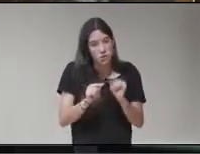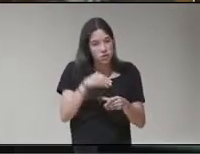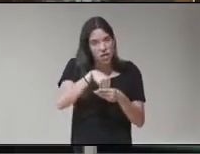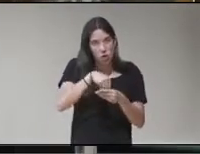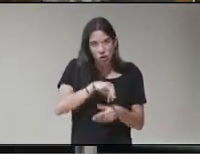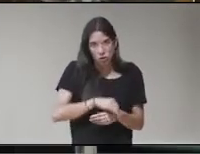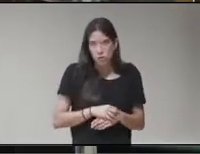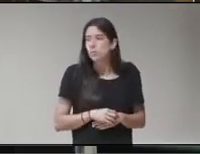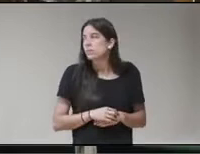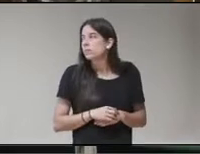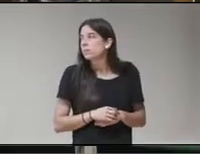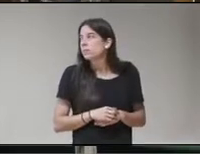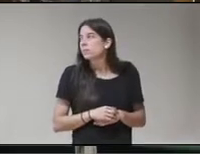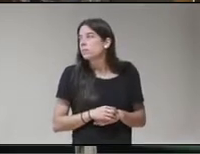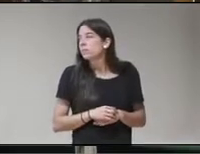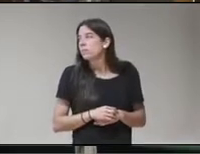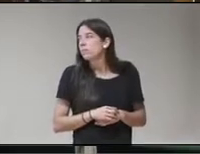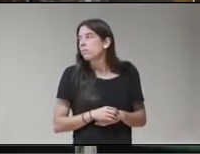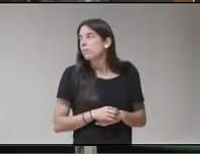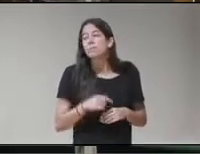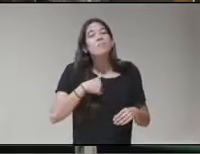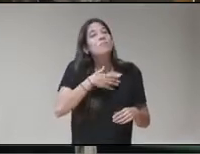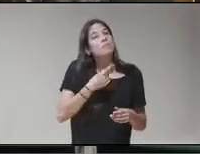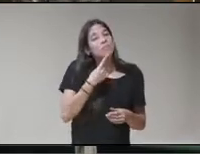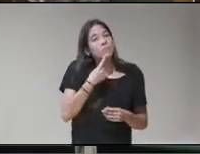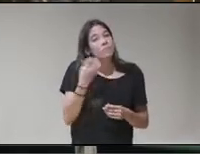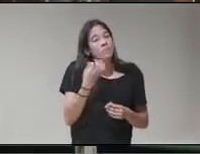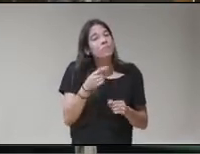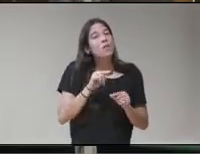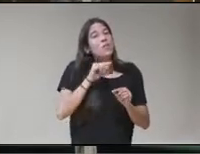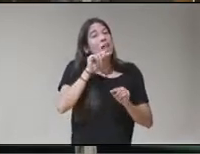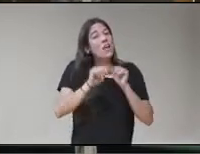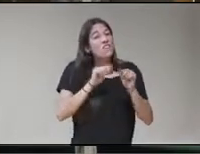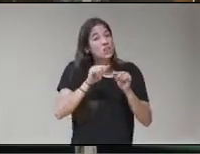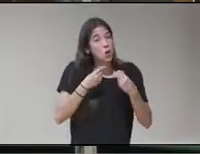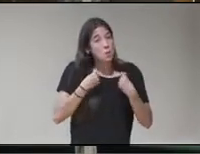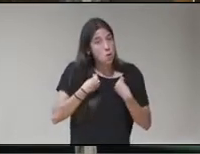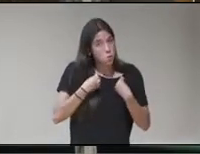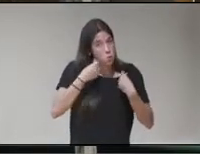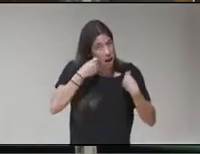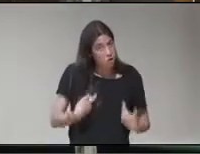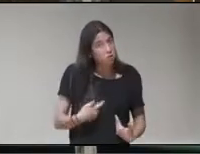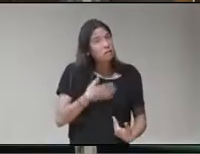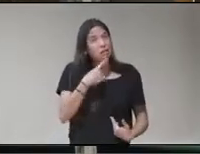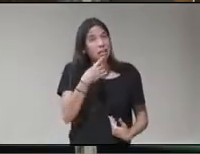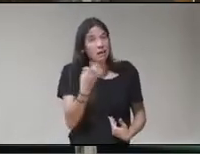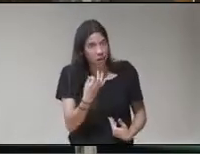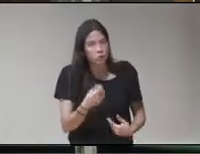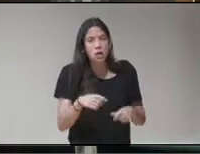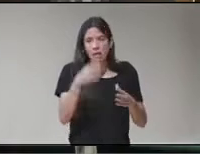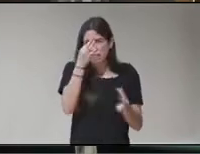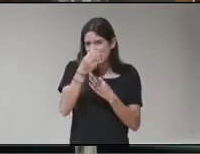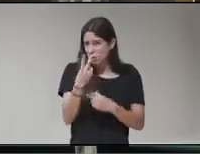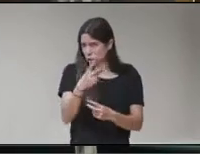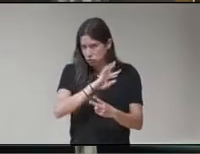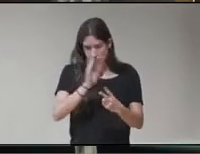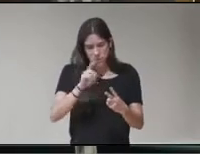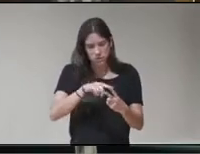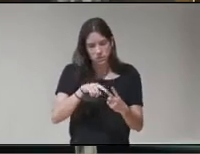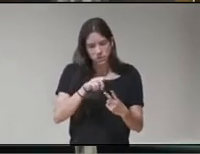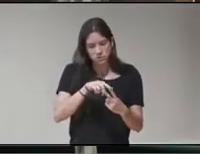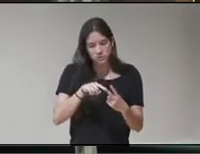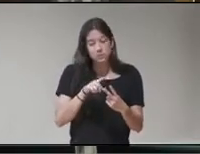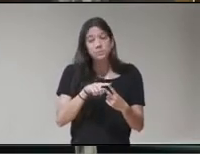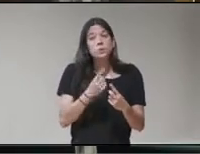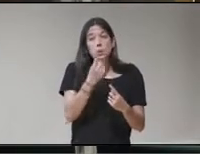bien, ¿qué quiero hablaros yo del viroma humano? Dos detalles únicamente. Uno de ellos se